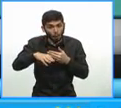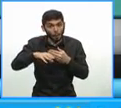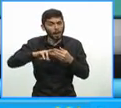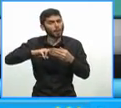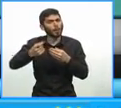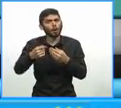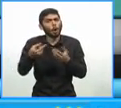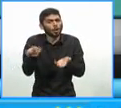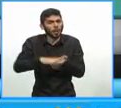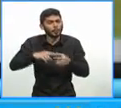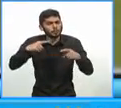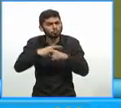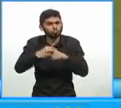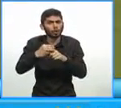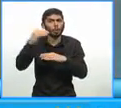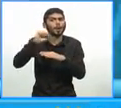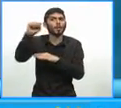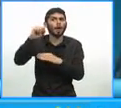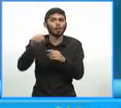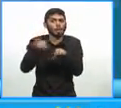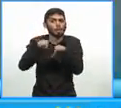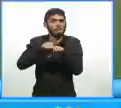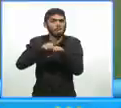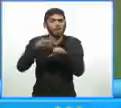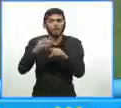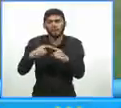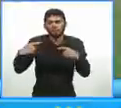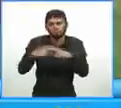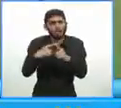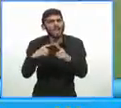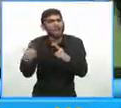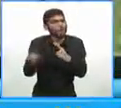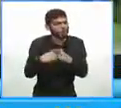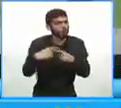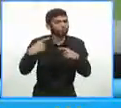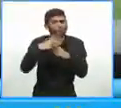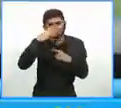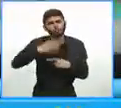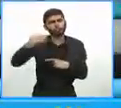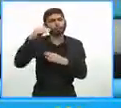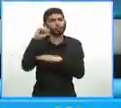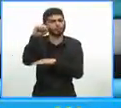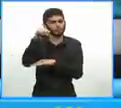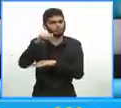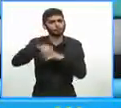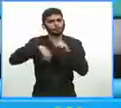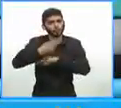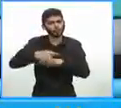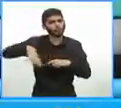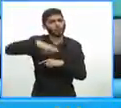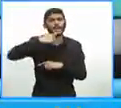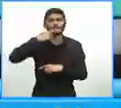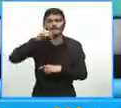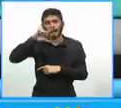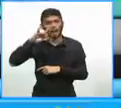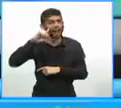la clasificación a la Copa Libertadores. Por último, este fin de semana se disputó la Copa Municipalidad de Saladillo en el campo